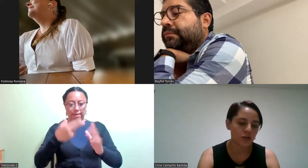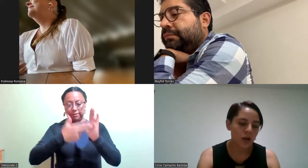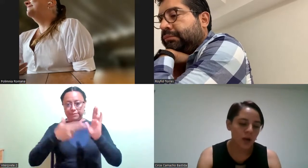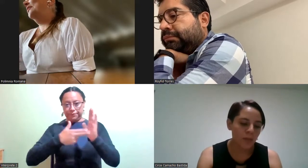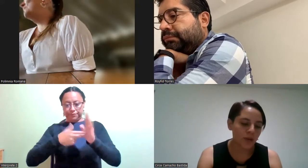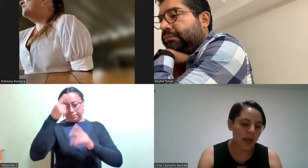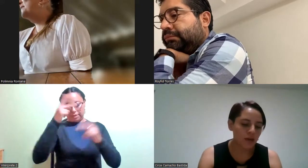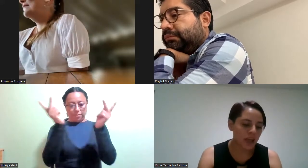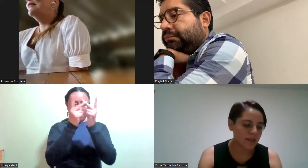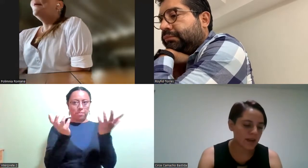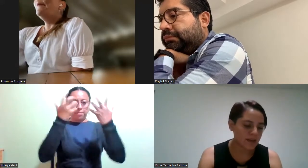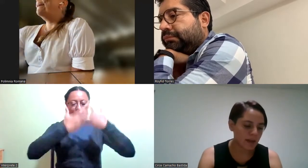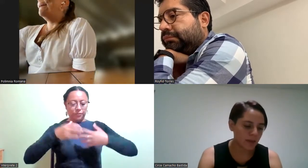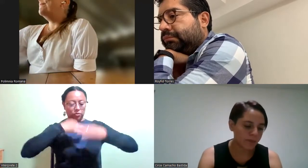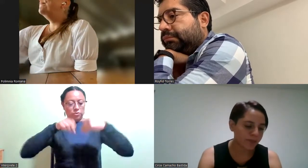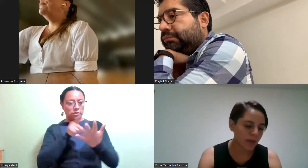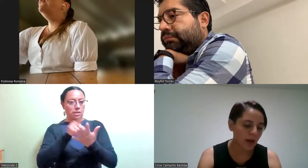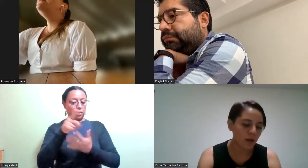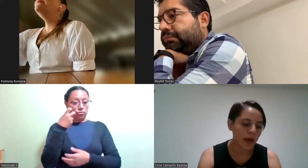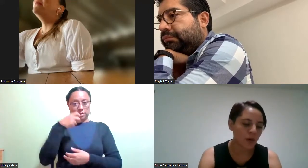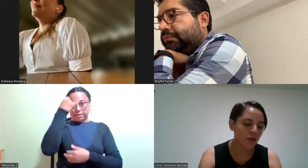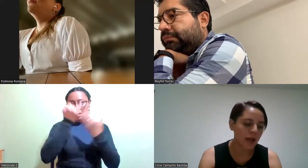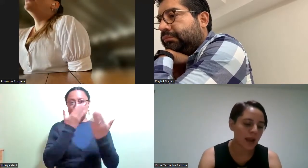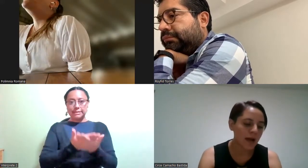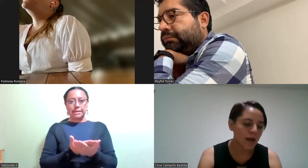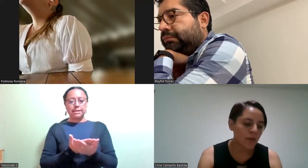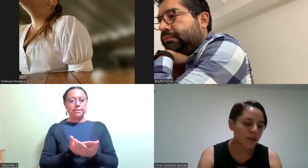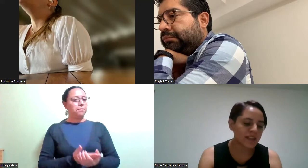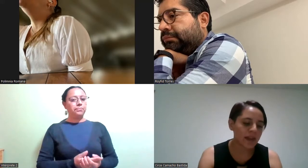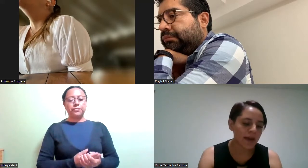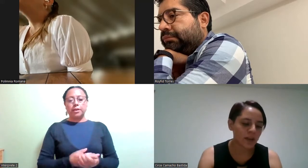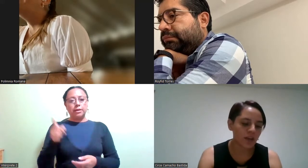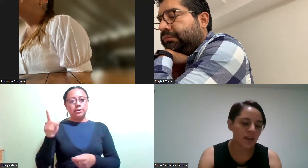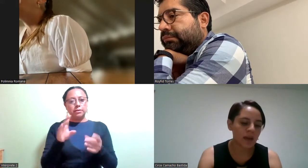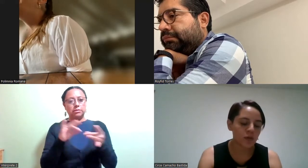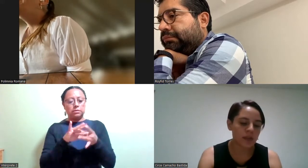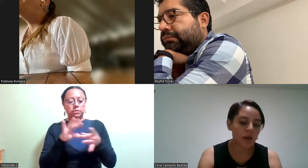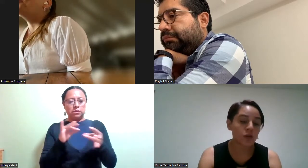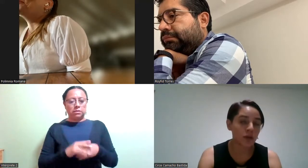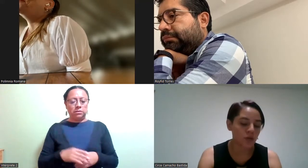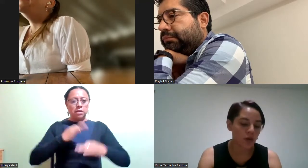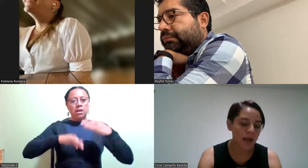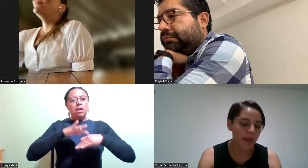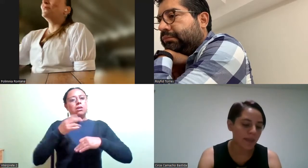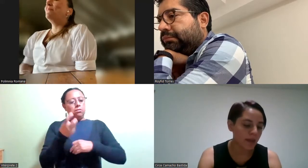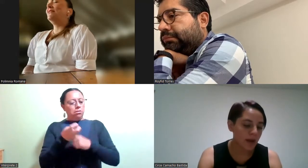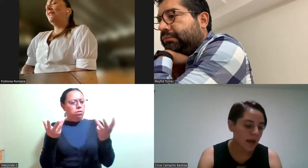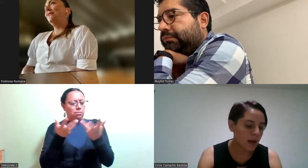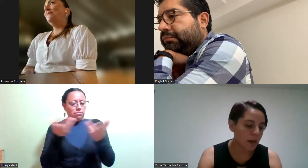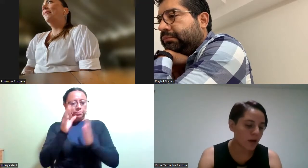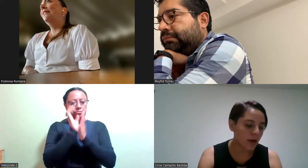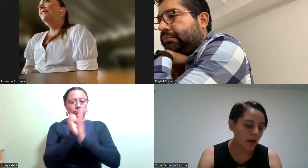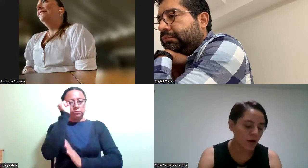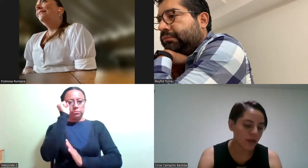derechos ponderados en esta iniciativa, anulando que la multicitada acción de inconstitucionalidad,